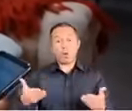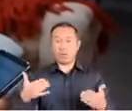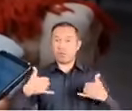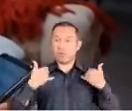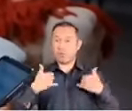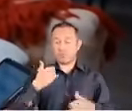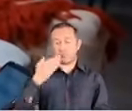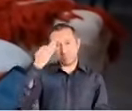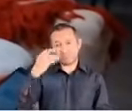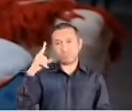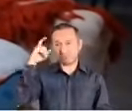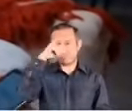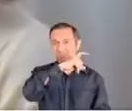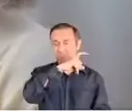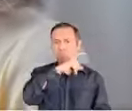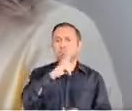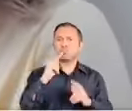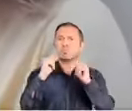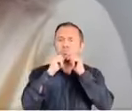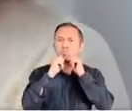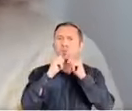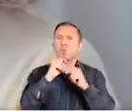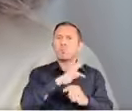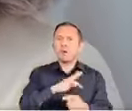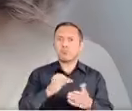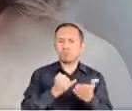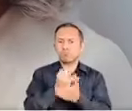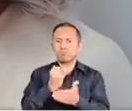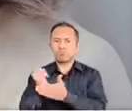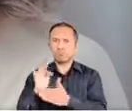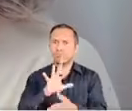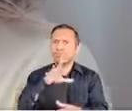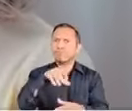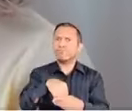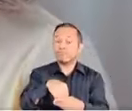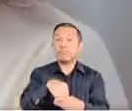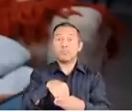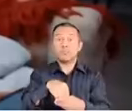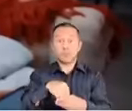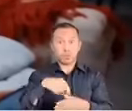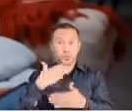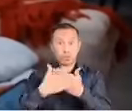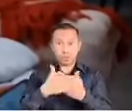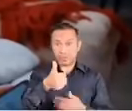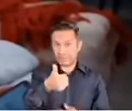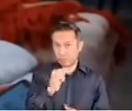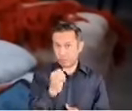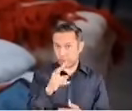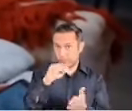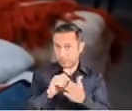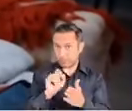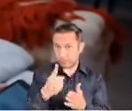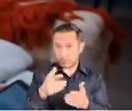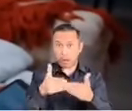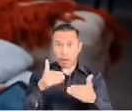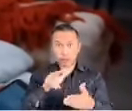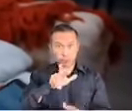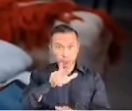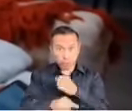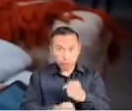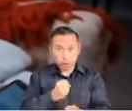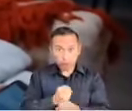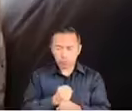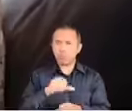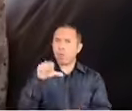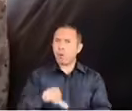Sabemos que son tiempos difíciles para ser joven. Pero también son buenos para participar en las decisiones importantes. Si cumples 18 antes del 6 de junio